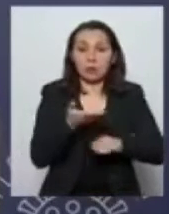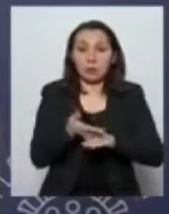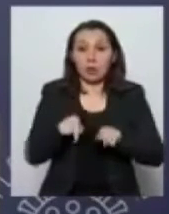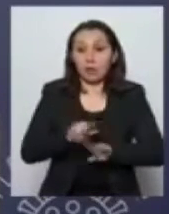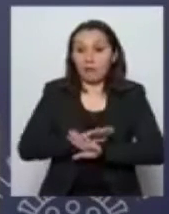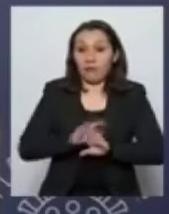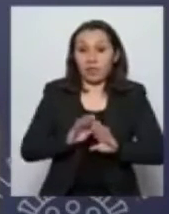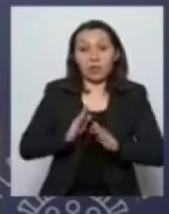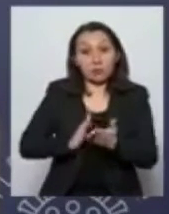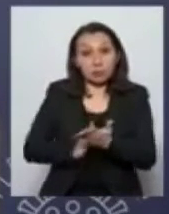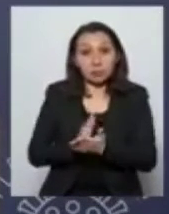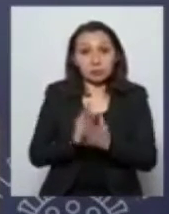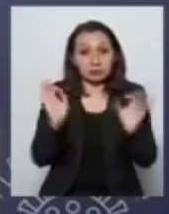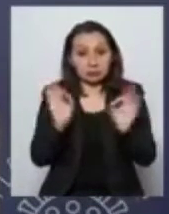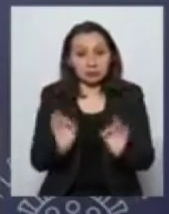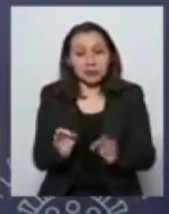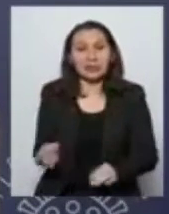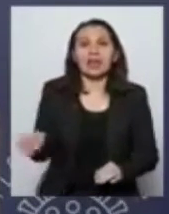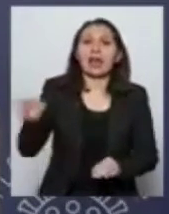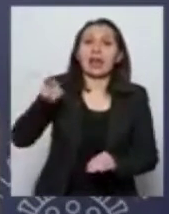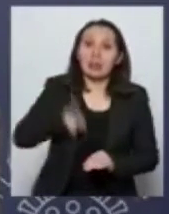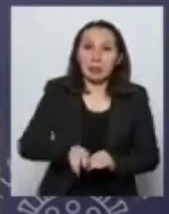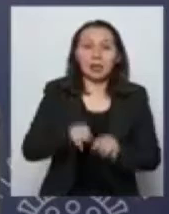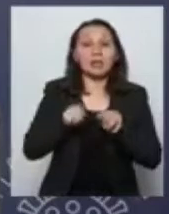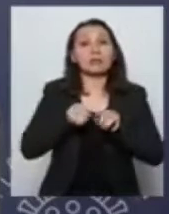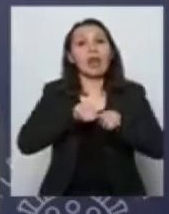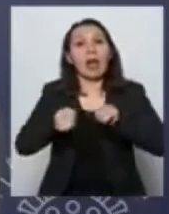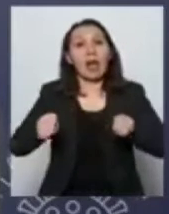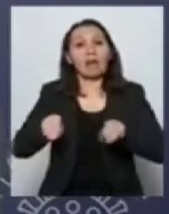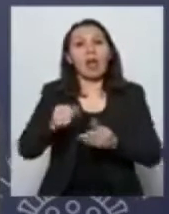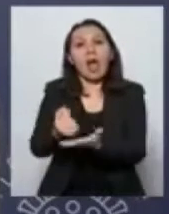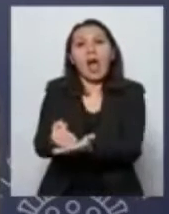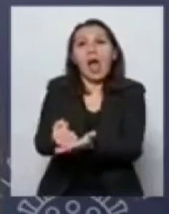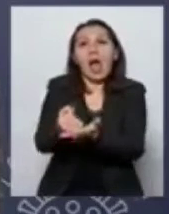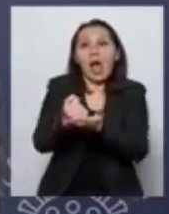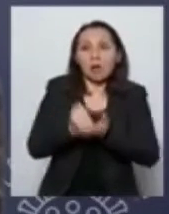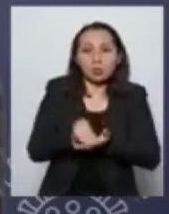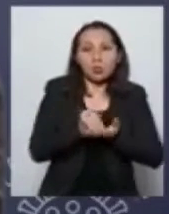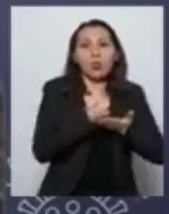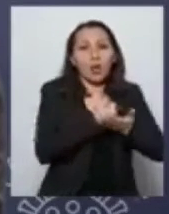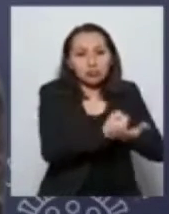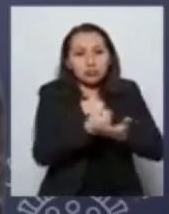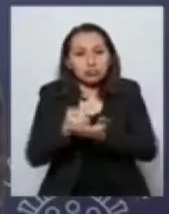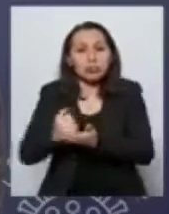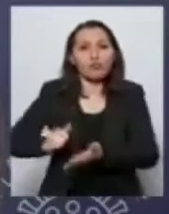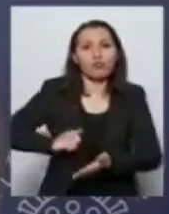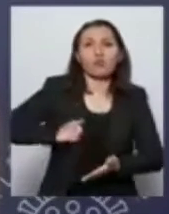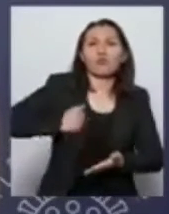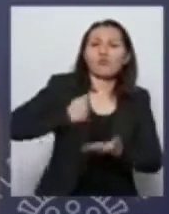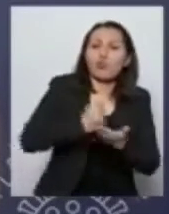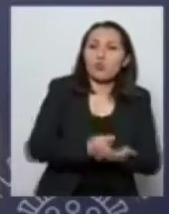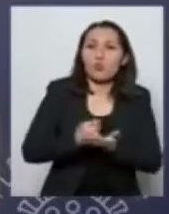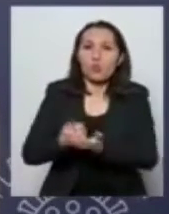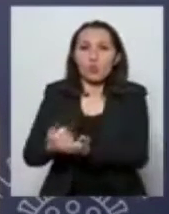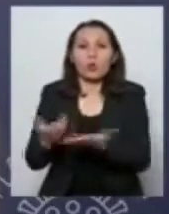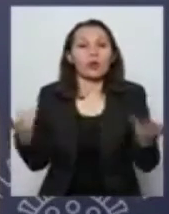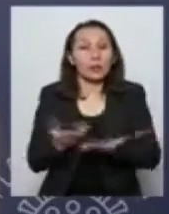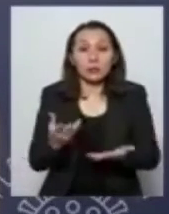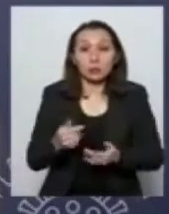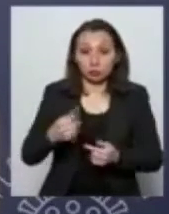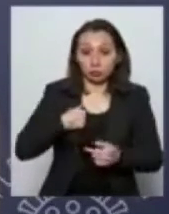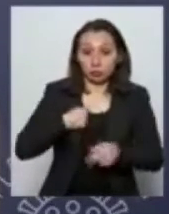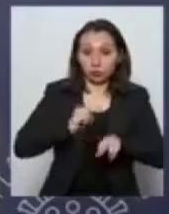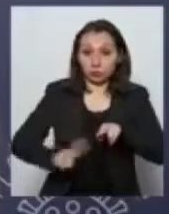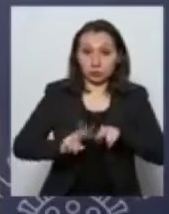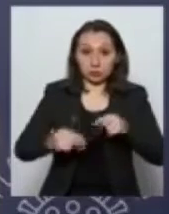termino esta introducción insistiendo en este llamado a la colaboración y a la solidaridad, porque lo que